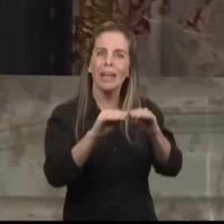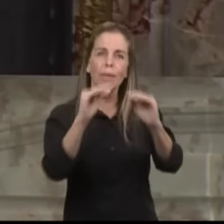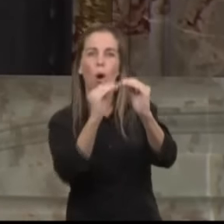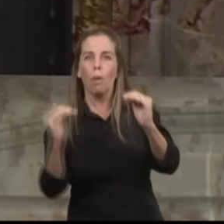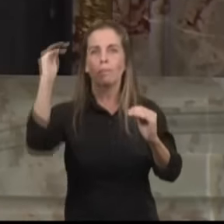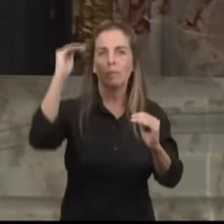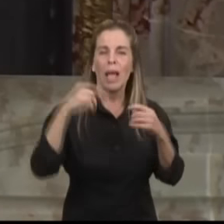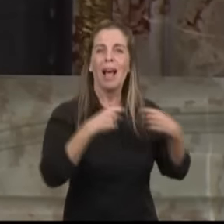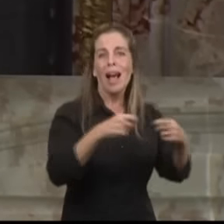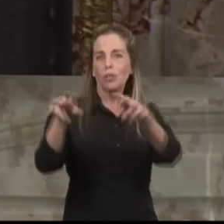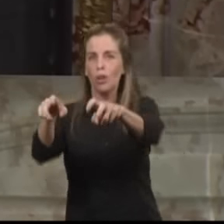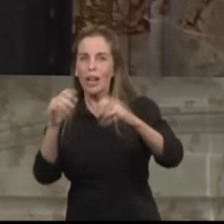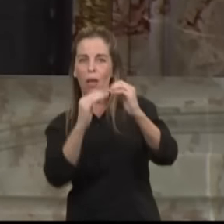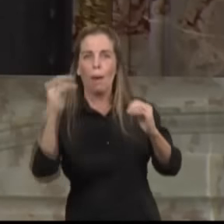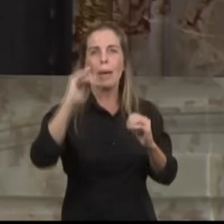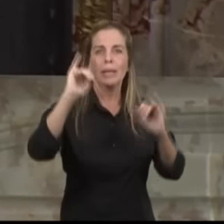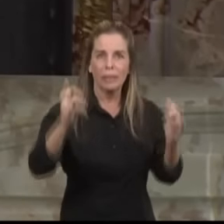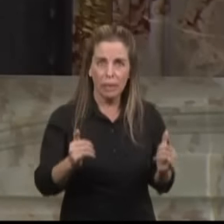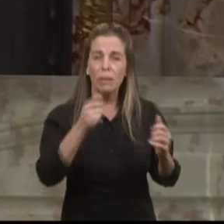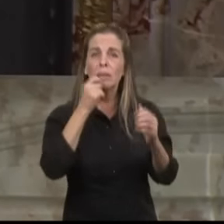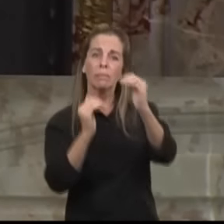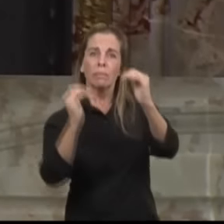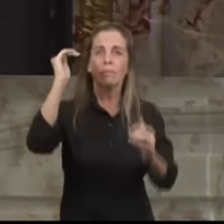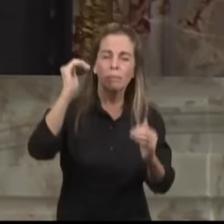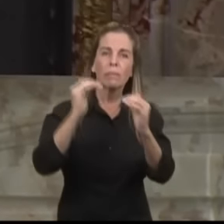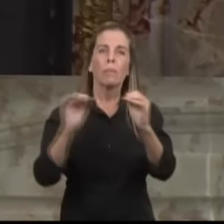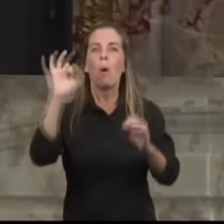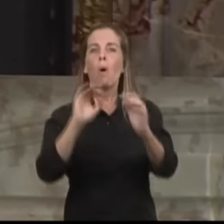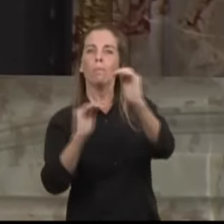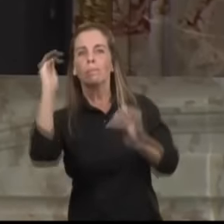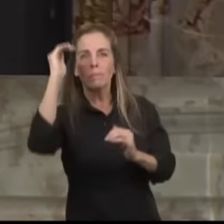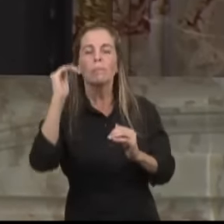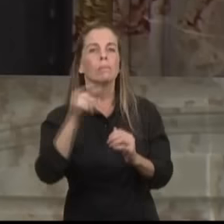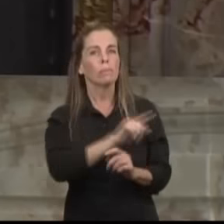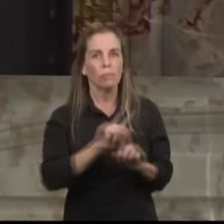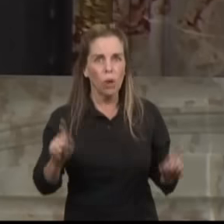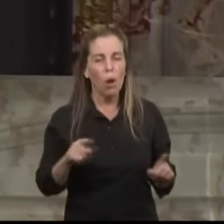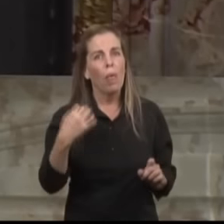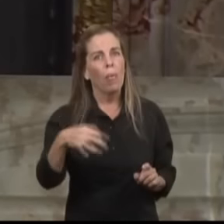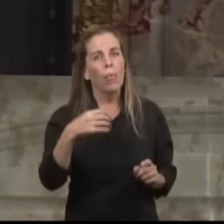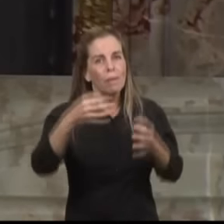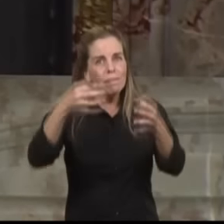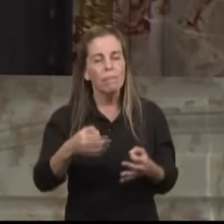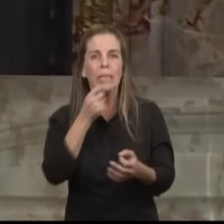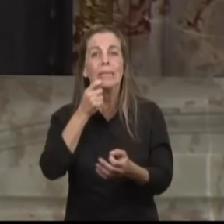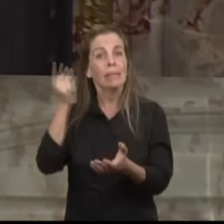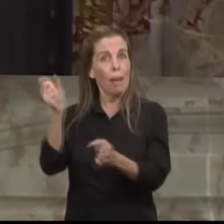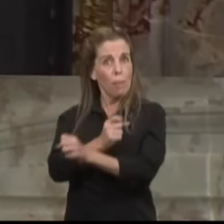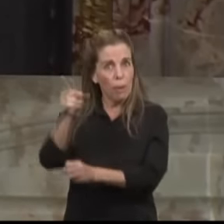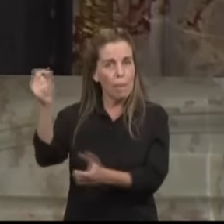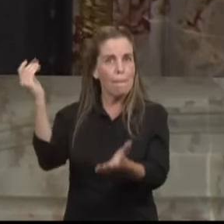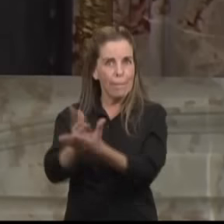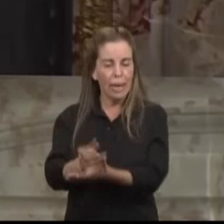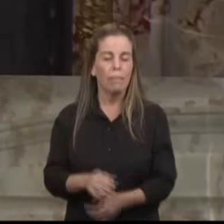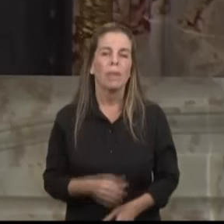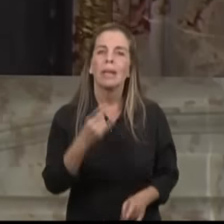Todo nuevo gasto o recorte de ingreso que afecte este resultado deberá implicar un recorte en la misma proporción. Cada